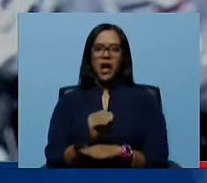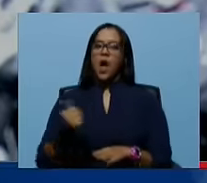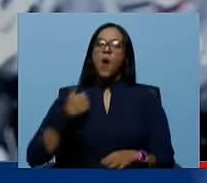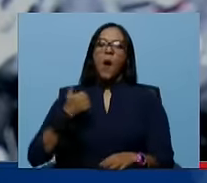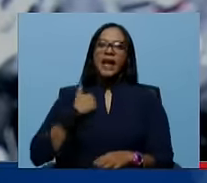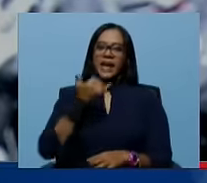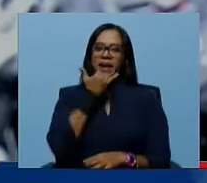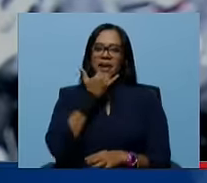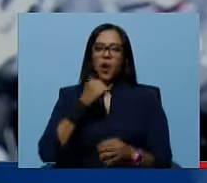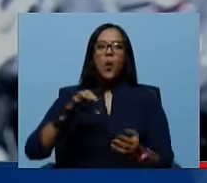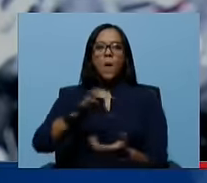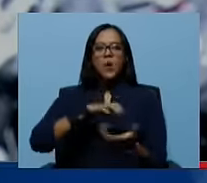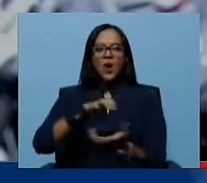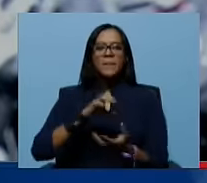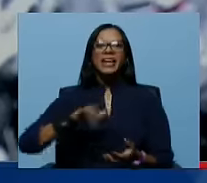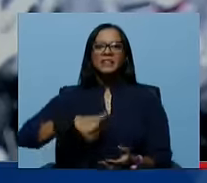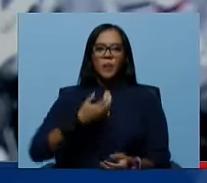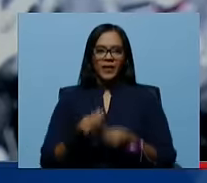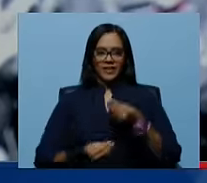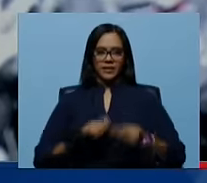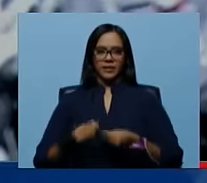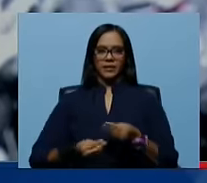cualquier error o problema que se pueda cometer.